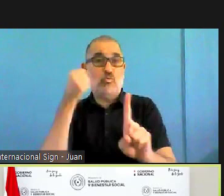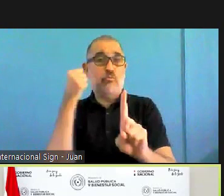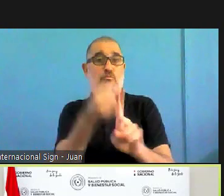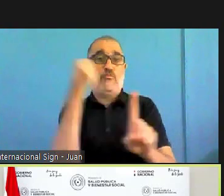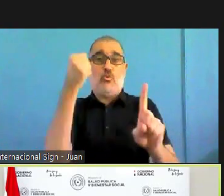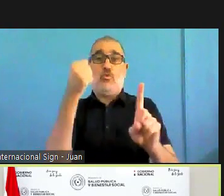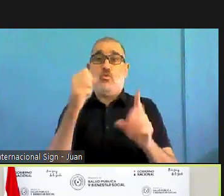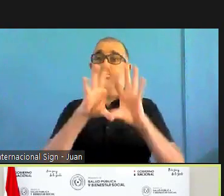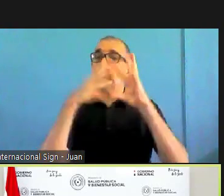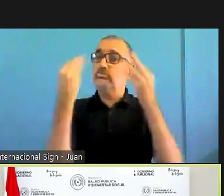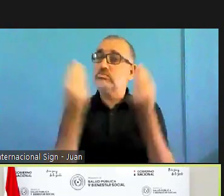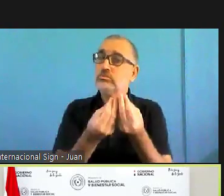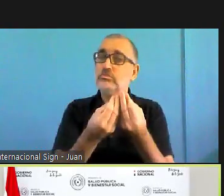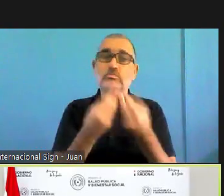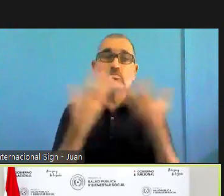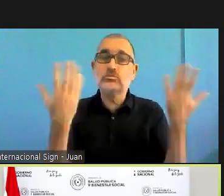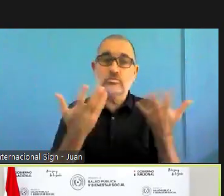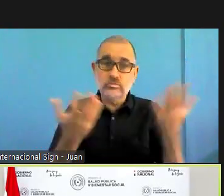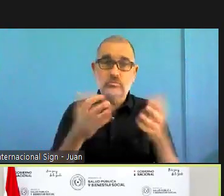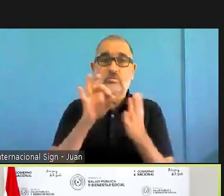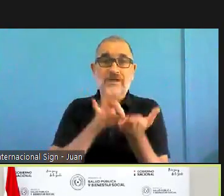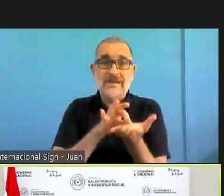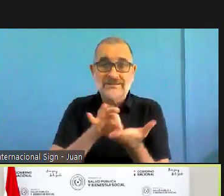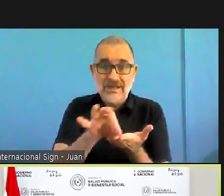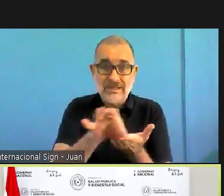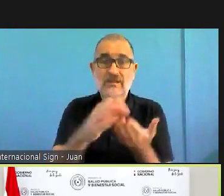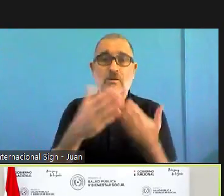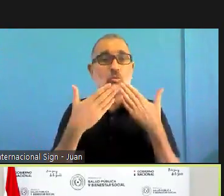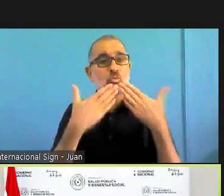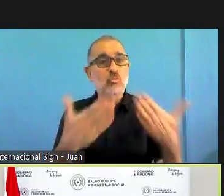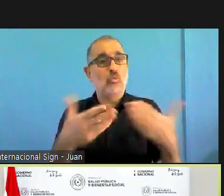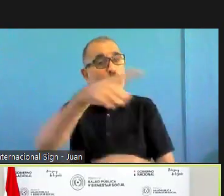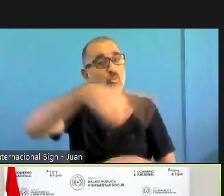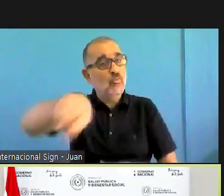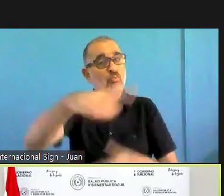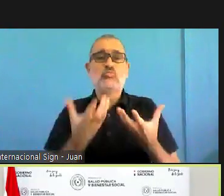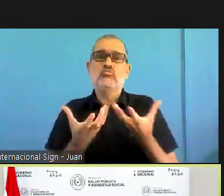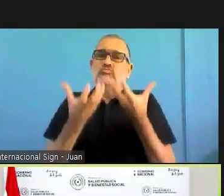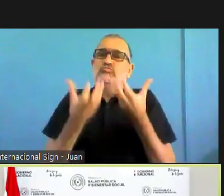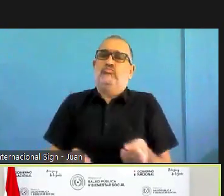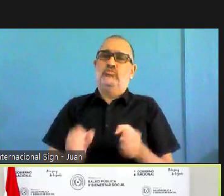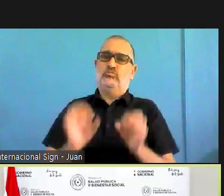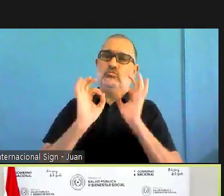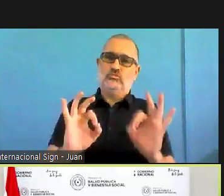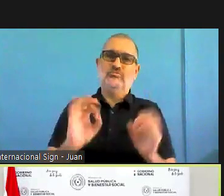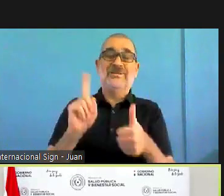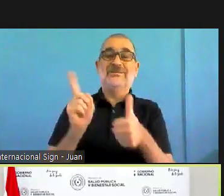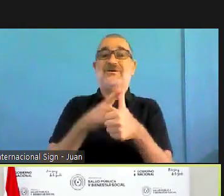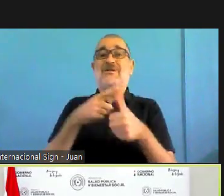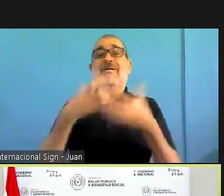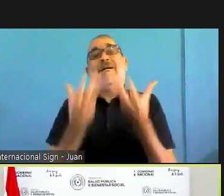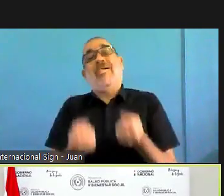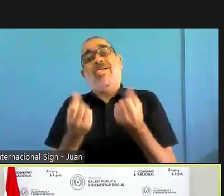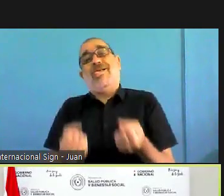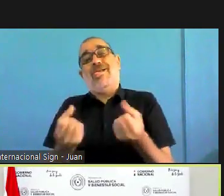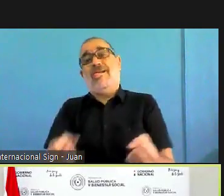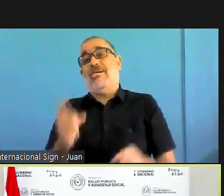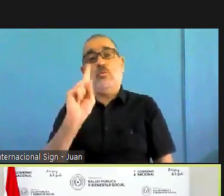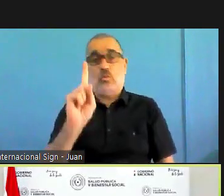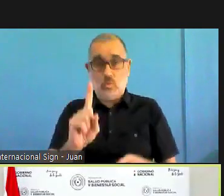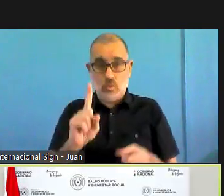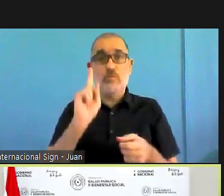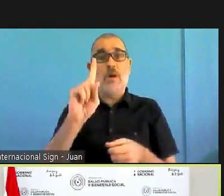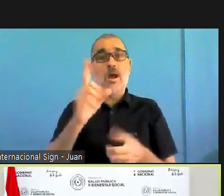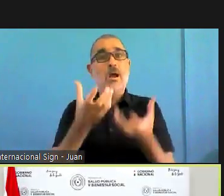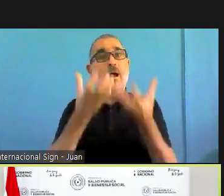Blanco, que se siente integrado al resto del sistema de salud, se siente permanentemente capacitado, o eso también da la